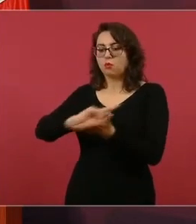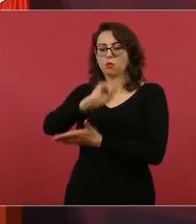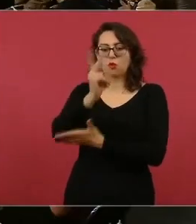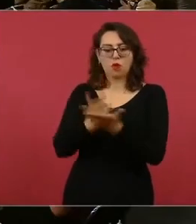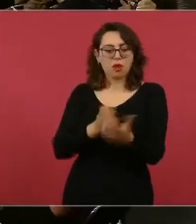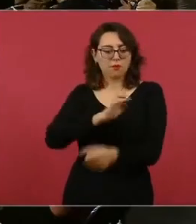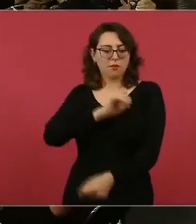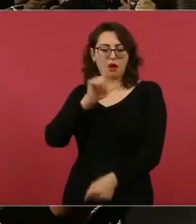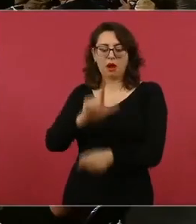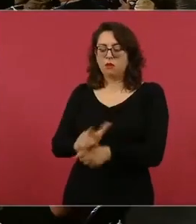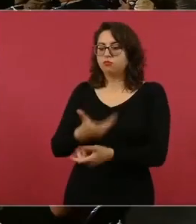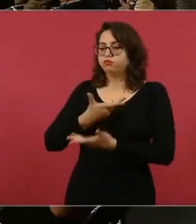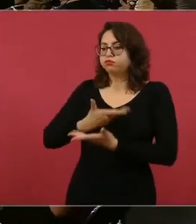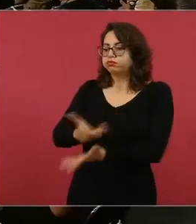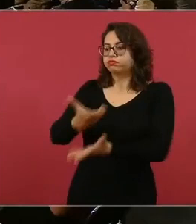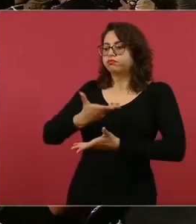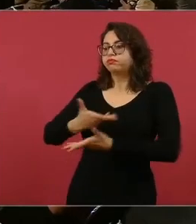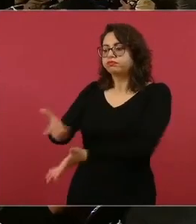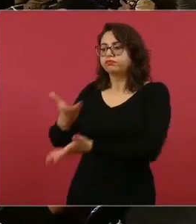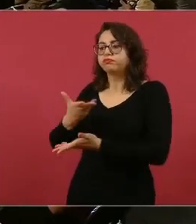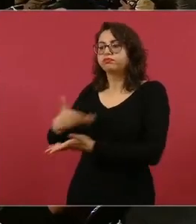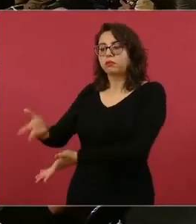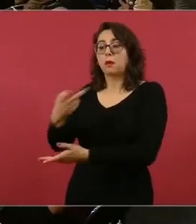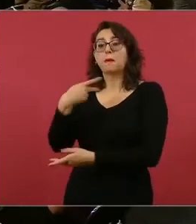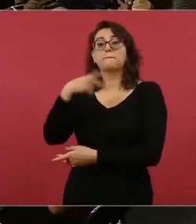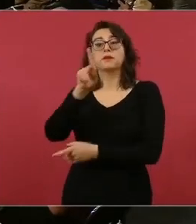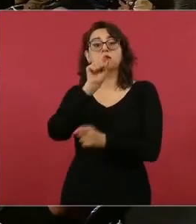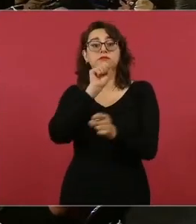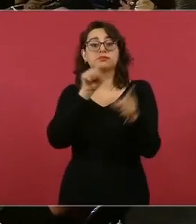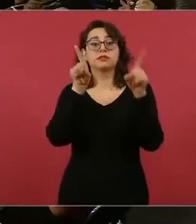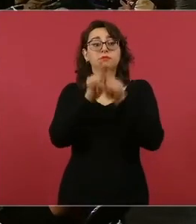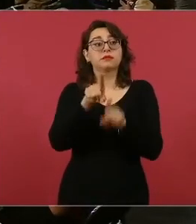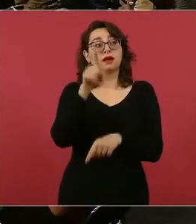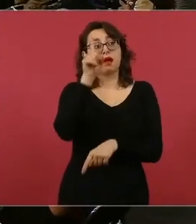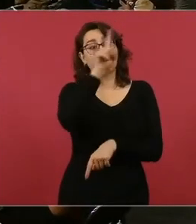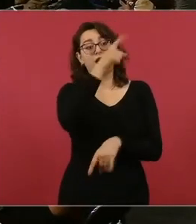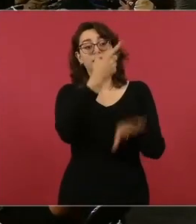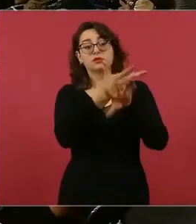nos permitió no tener una crisis de consumo